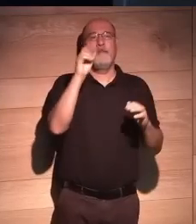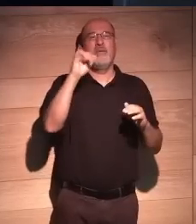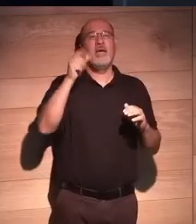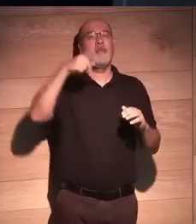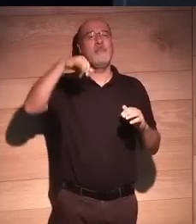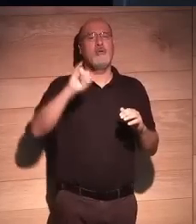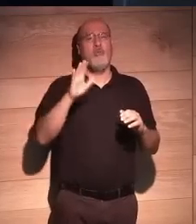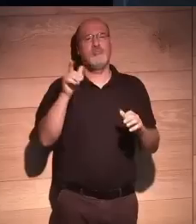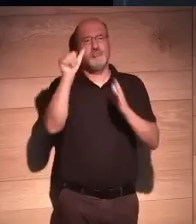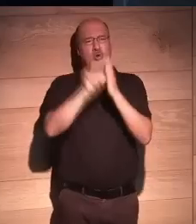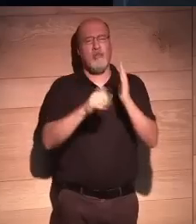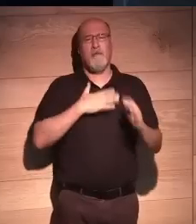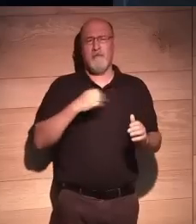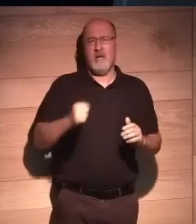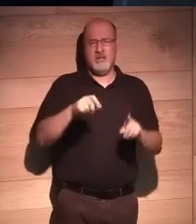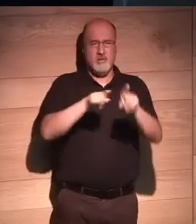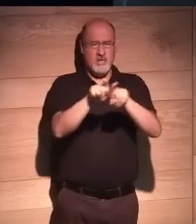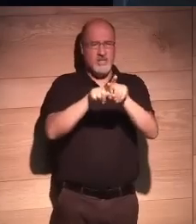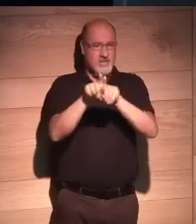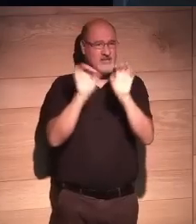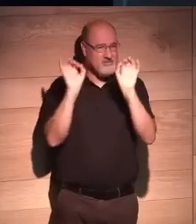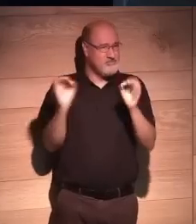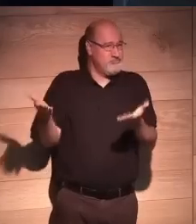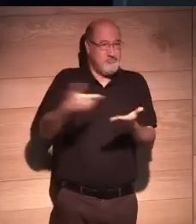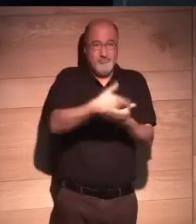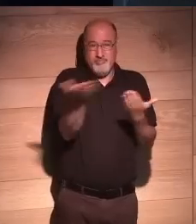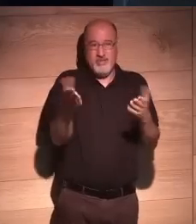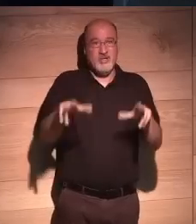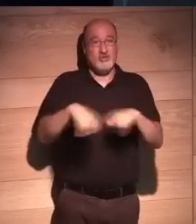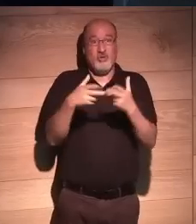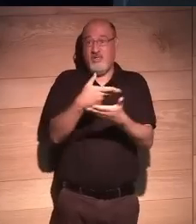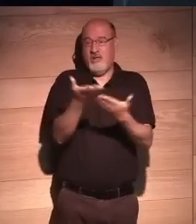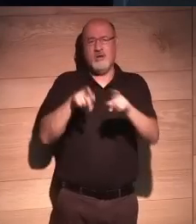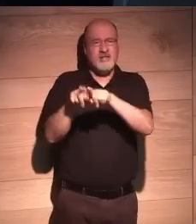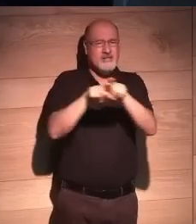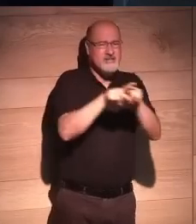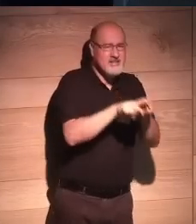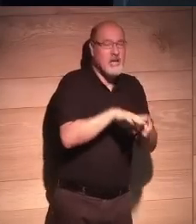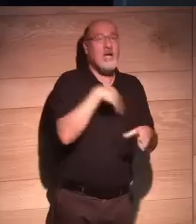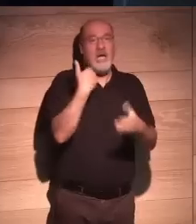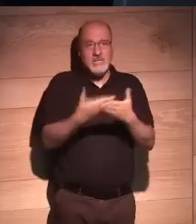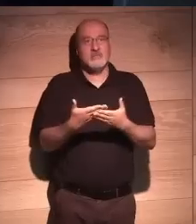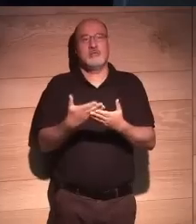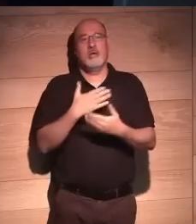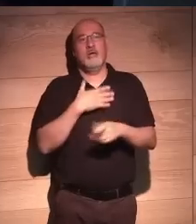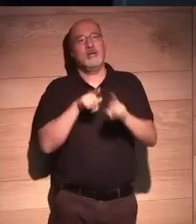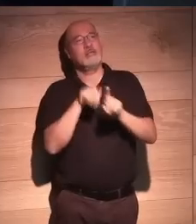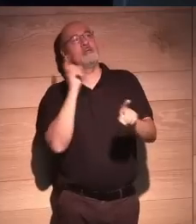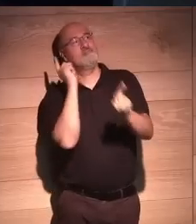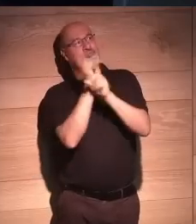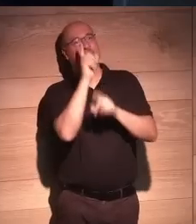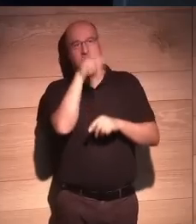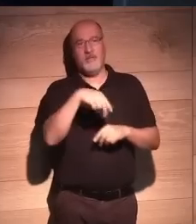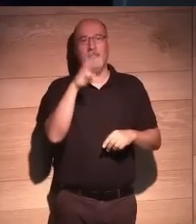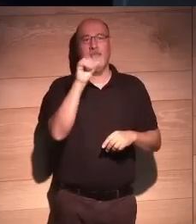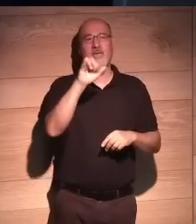programas súper valientes porque eran muy críticos con toda la sociedad del momento, ¿no? Con el propio medio, incluso con la propia Pilar Miró, que en el